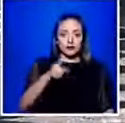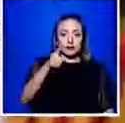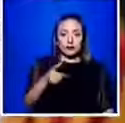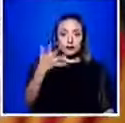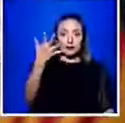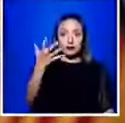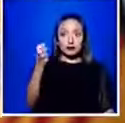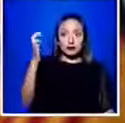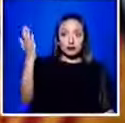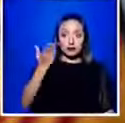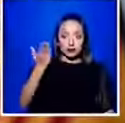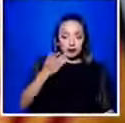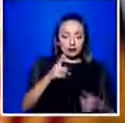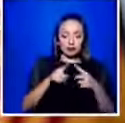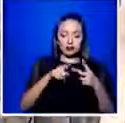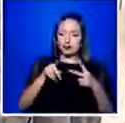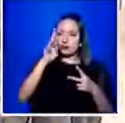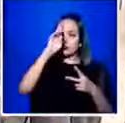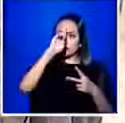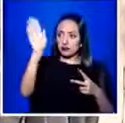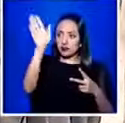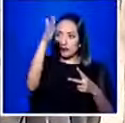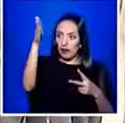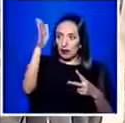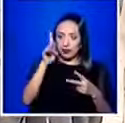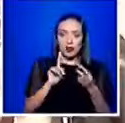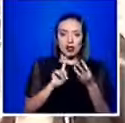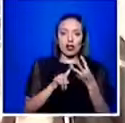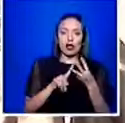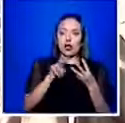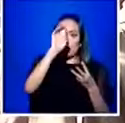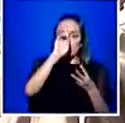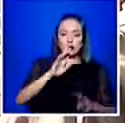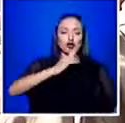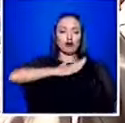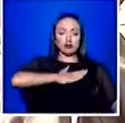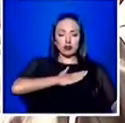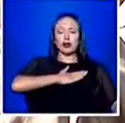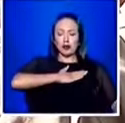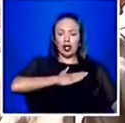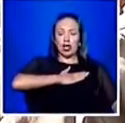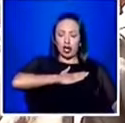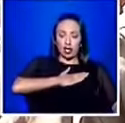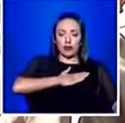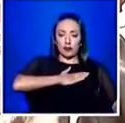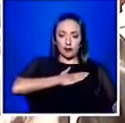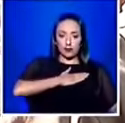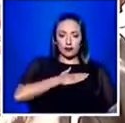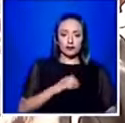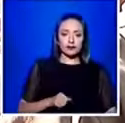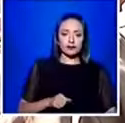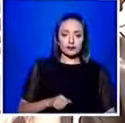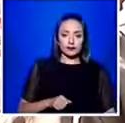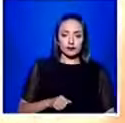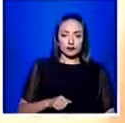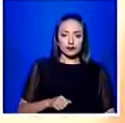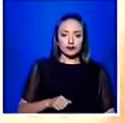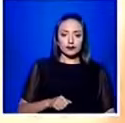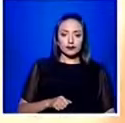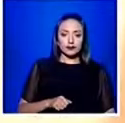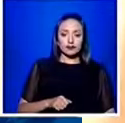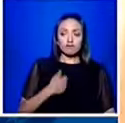retomar la disciplina, el respeto de los símbolos patrios, los himnos. Las ciencias temblaron, las armas.